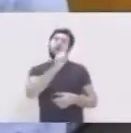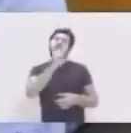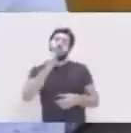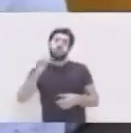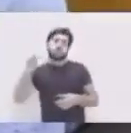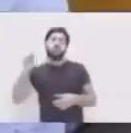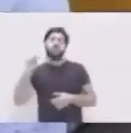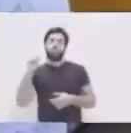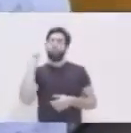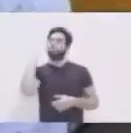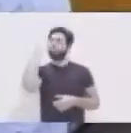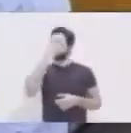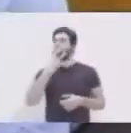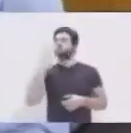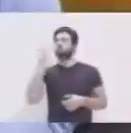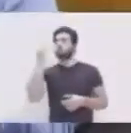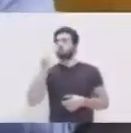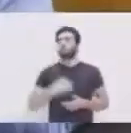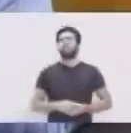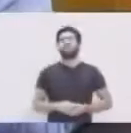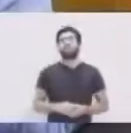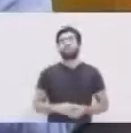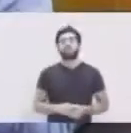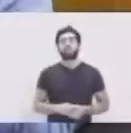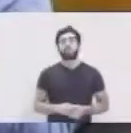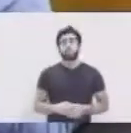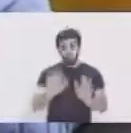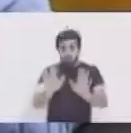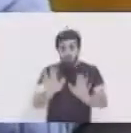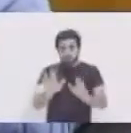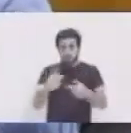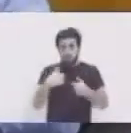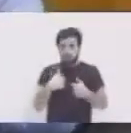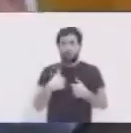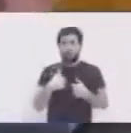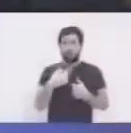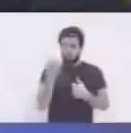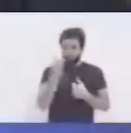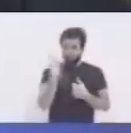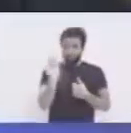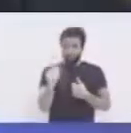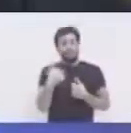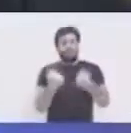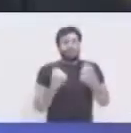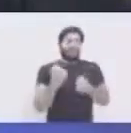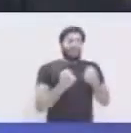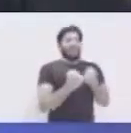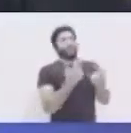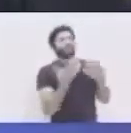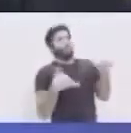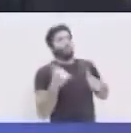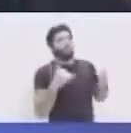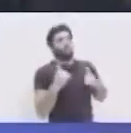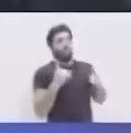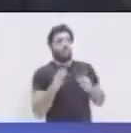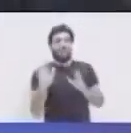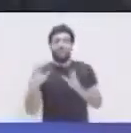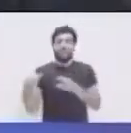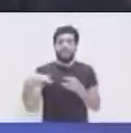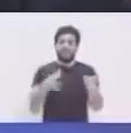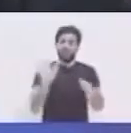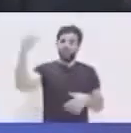Graciela se escuchaba muy bien. Un día, Graciela se fue a la orilla del río como siempre. Llegó a la